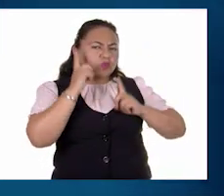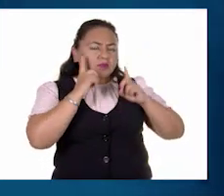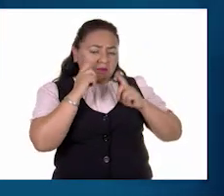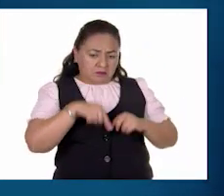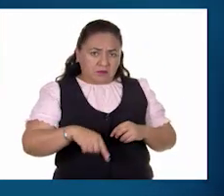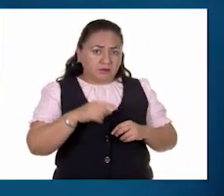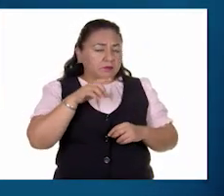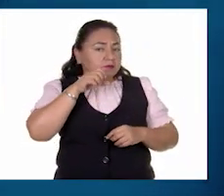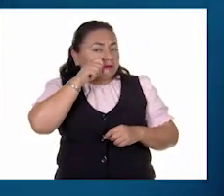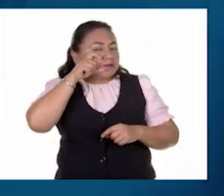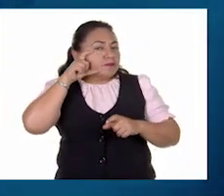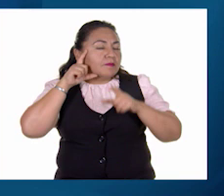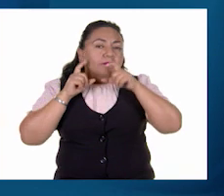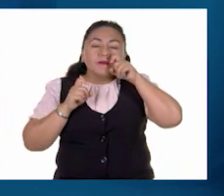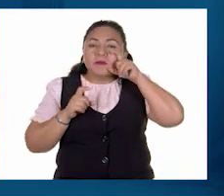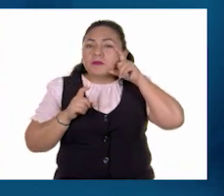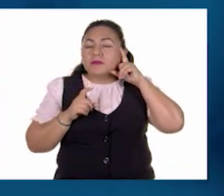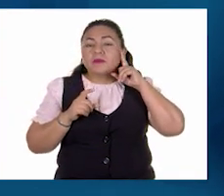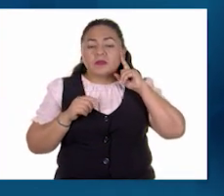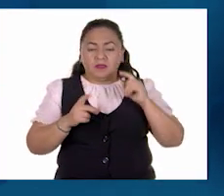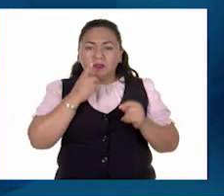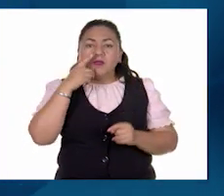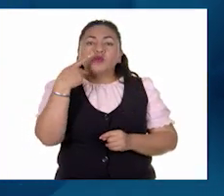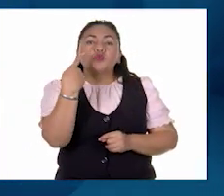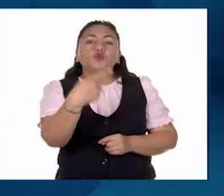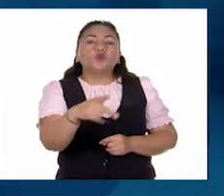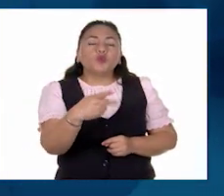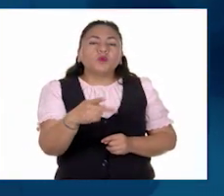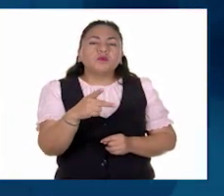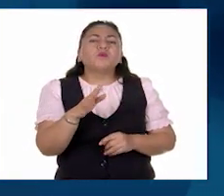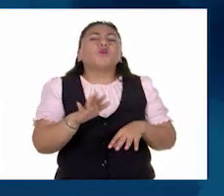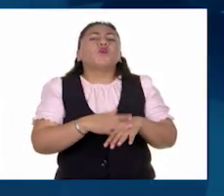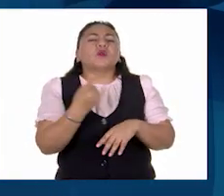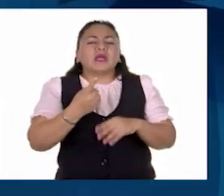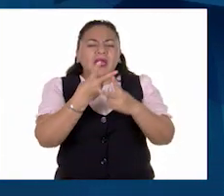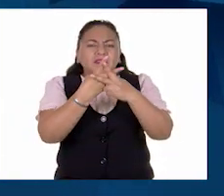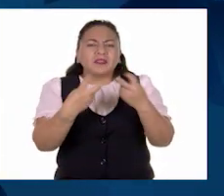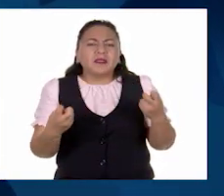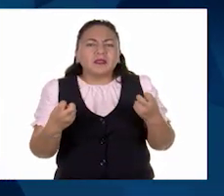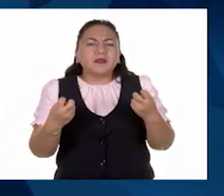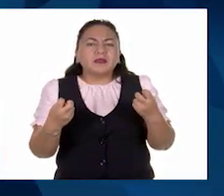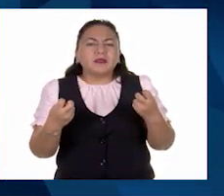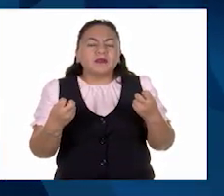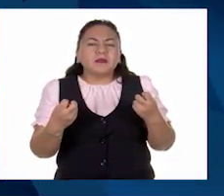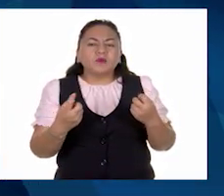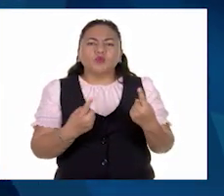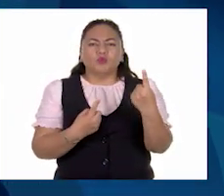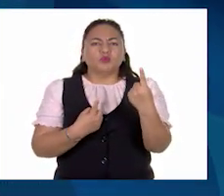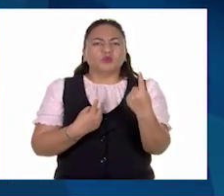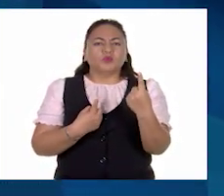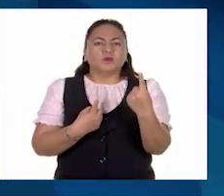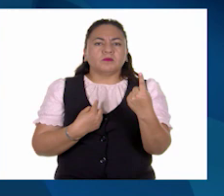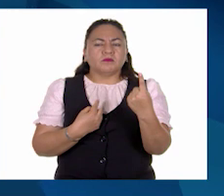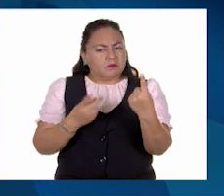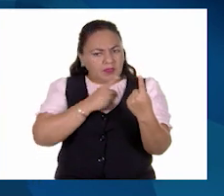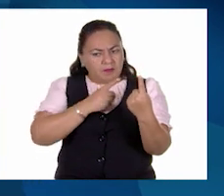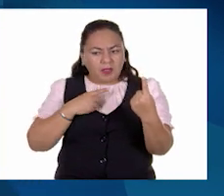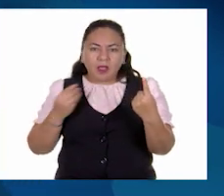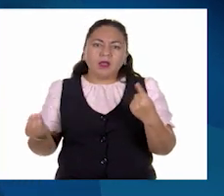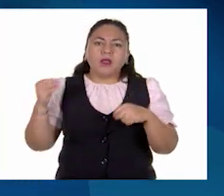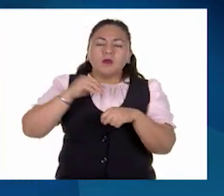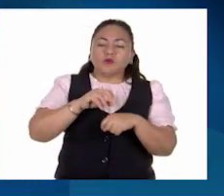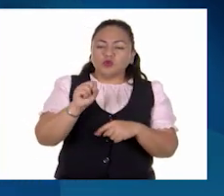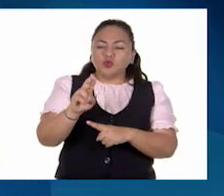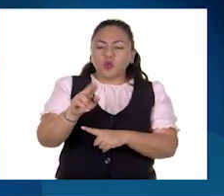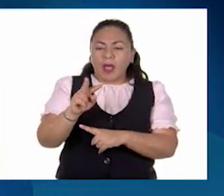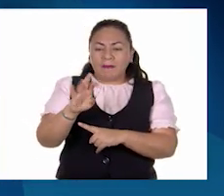dos mejillas y el poema dice tus mejillas, ¿por qué el adjetivo aparece en singular? ¿No debería decir